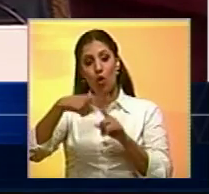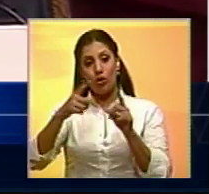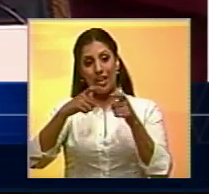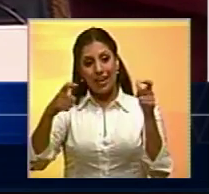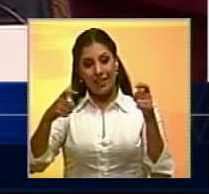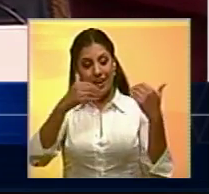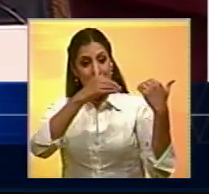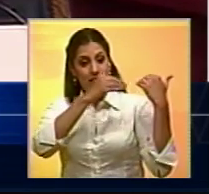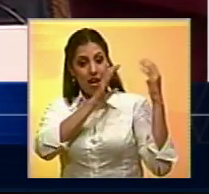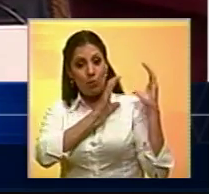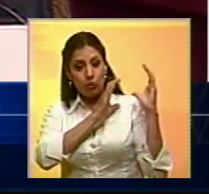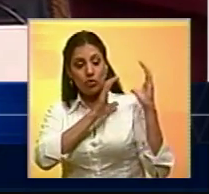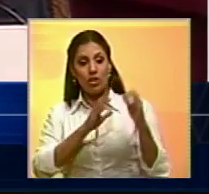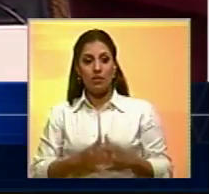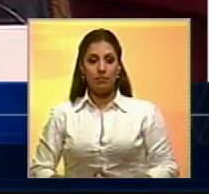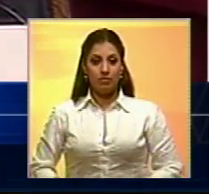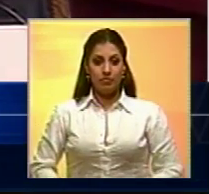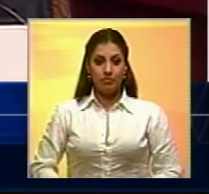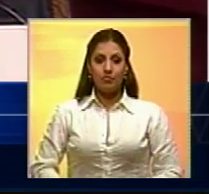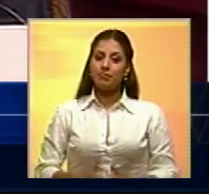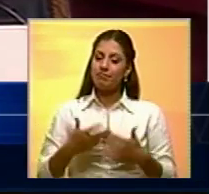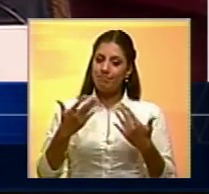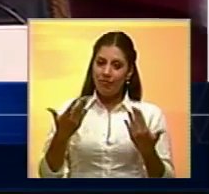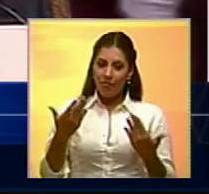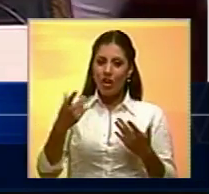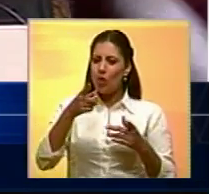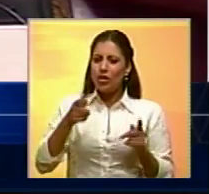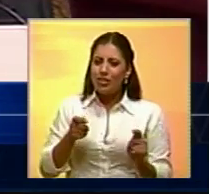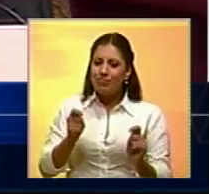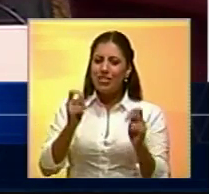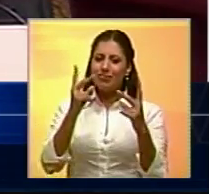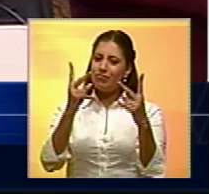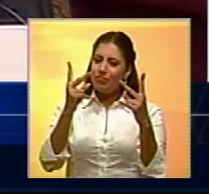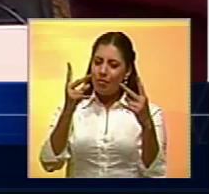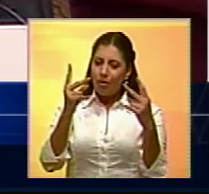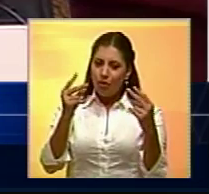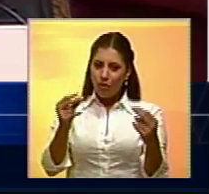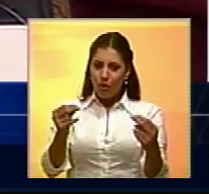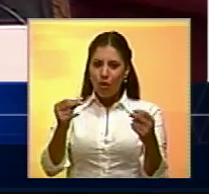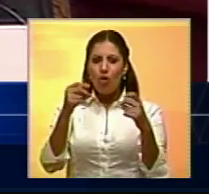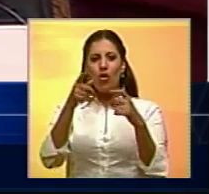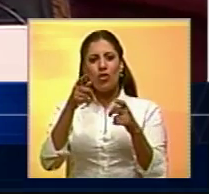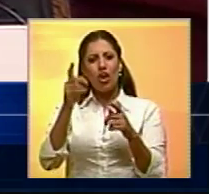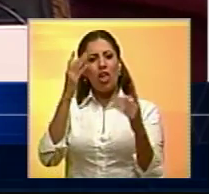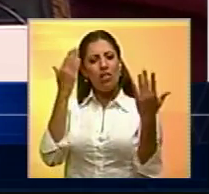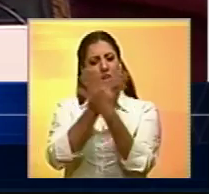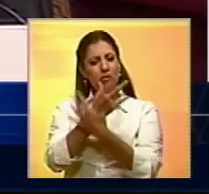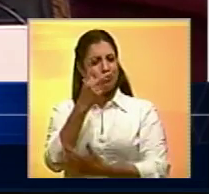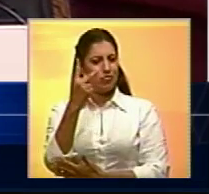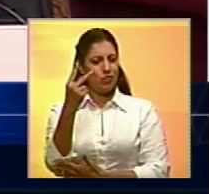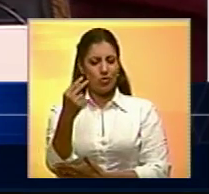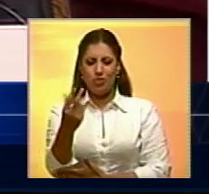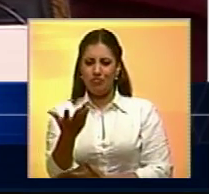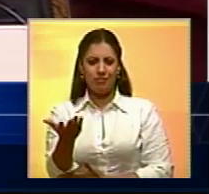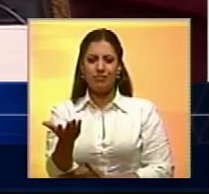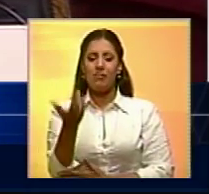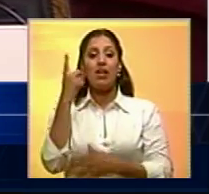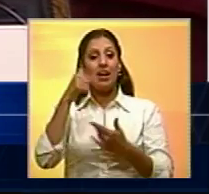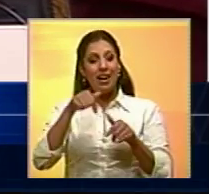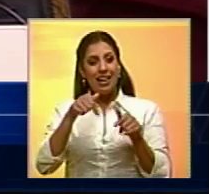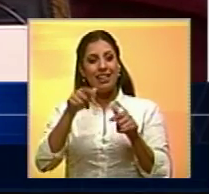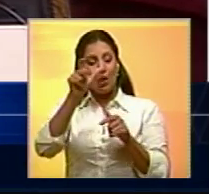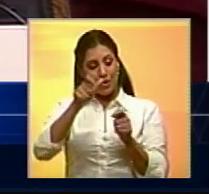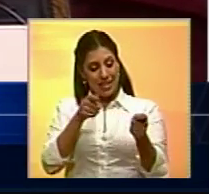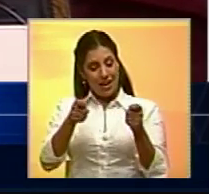General encargado, señores. No intenten confundir una cosa con la otra. El